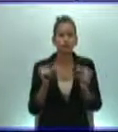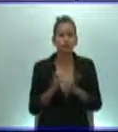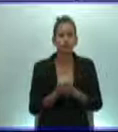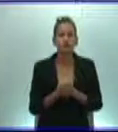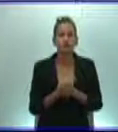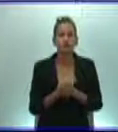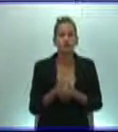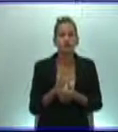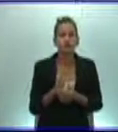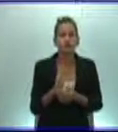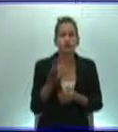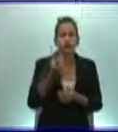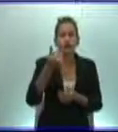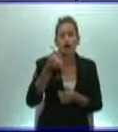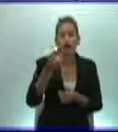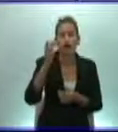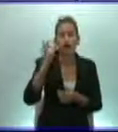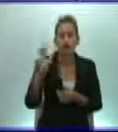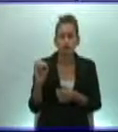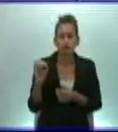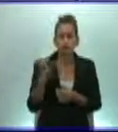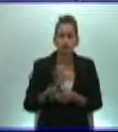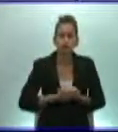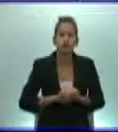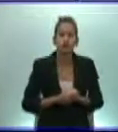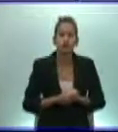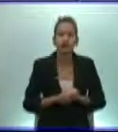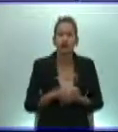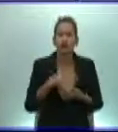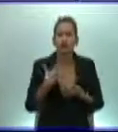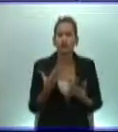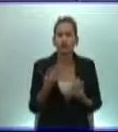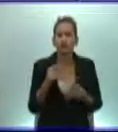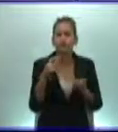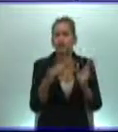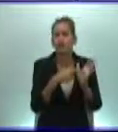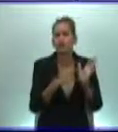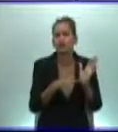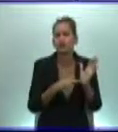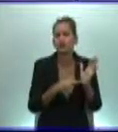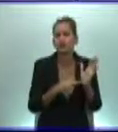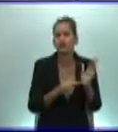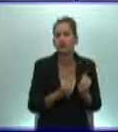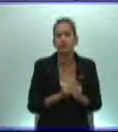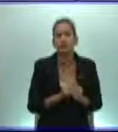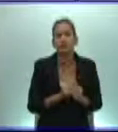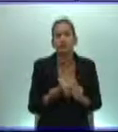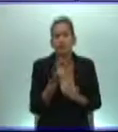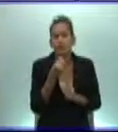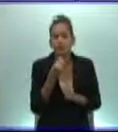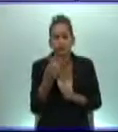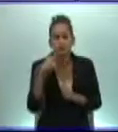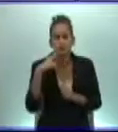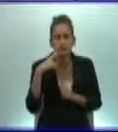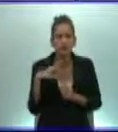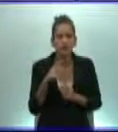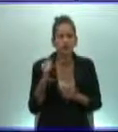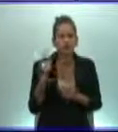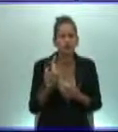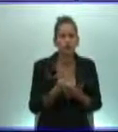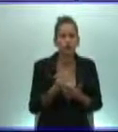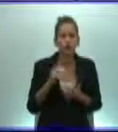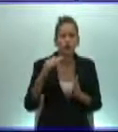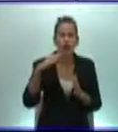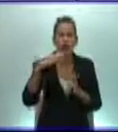AO. Existen suficientes elementos en los datos para poder encontrar que estos lados son